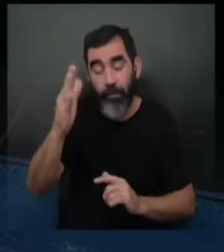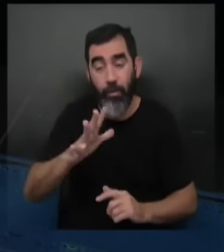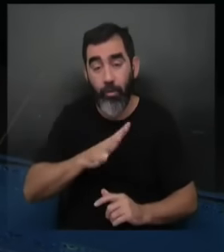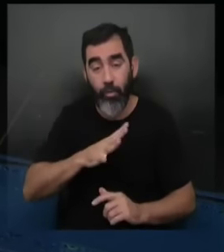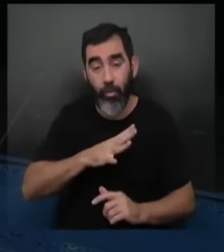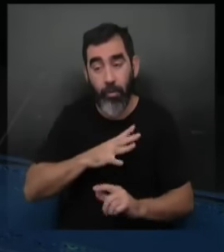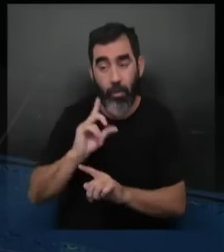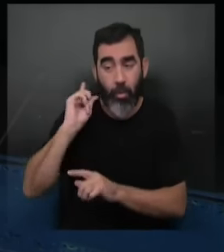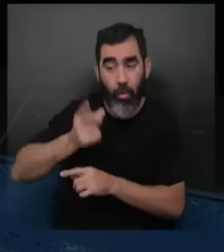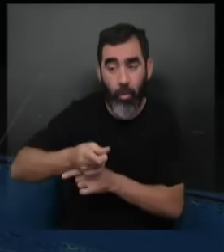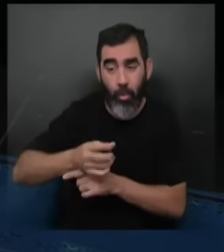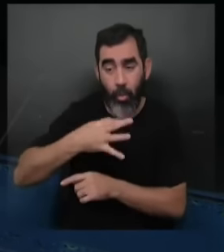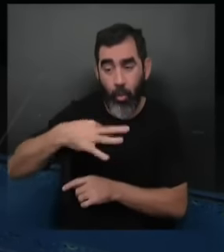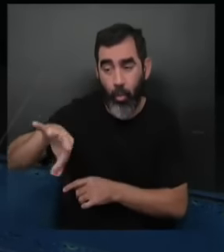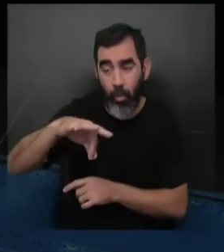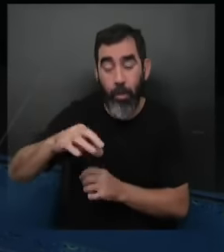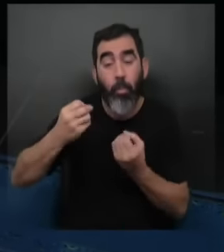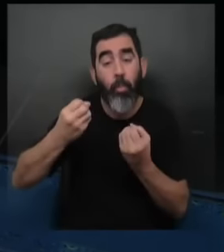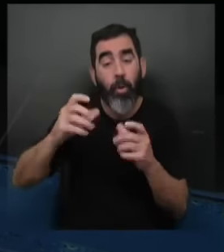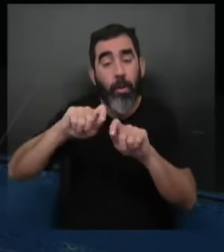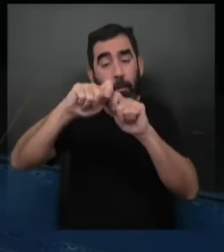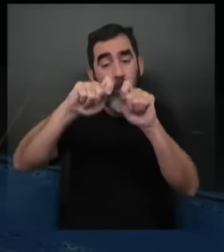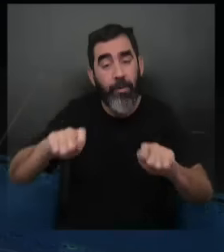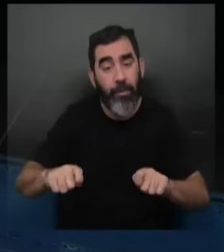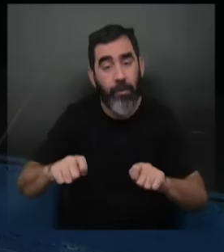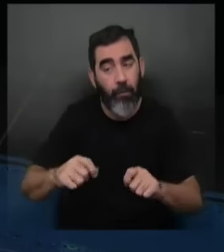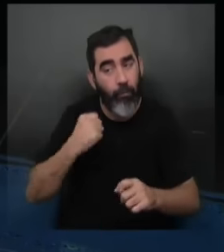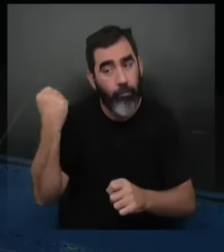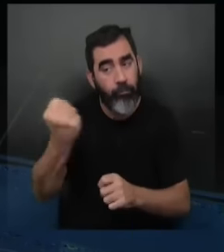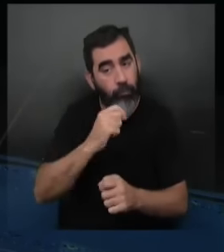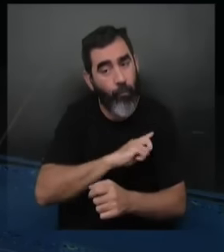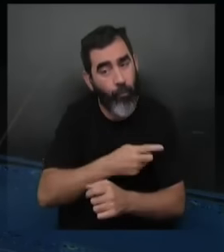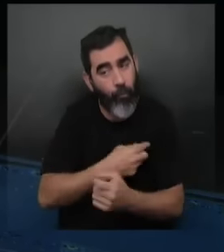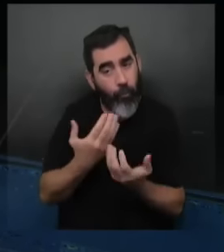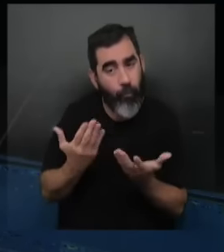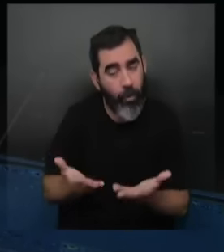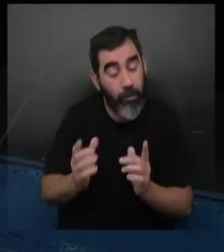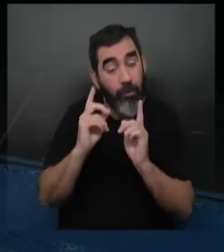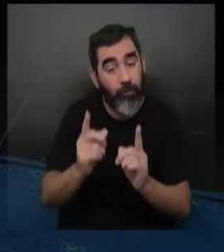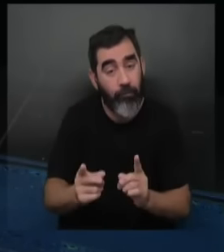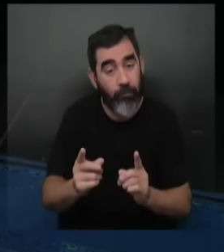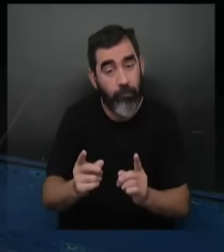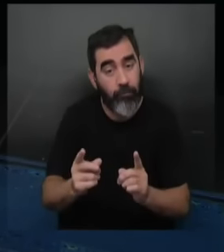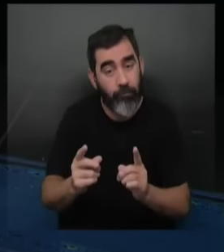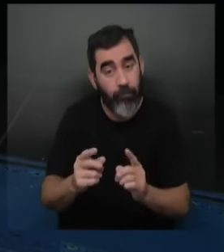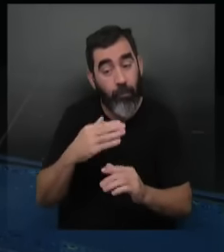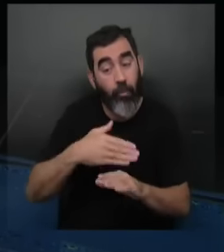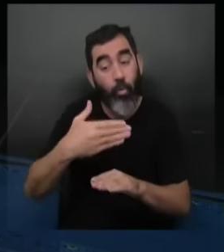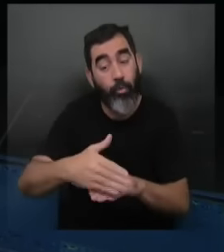tomó posición única Al respecto porque el pnt tiene un peso muy fuerte y también desencadenante